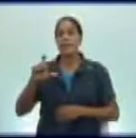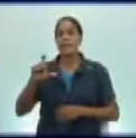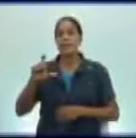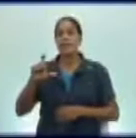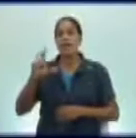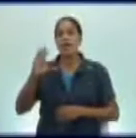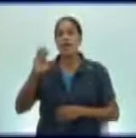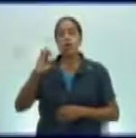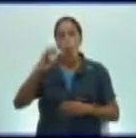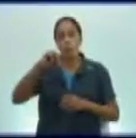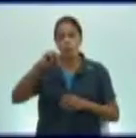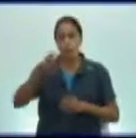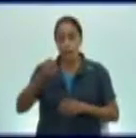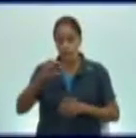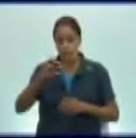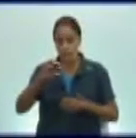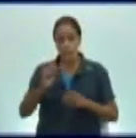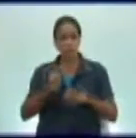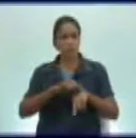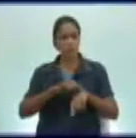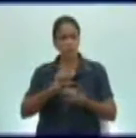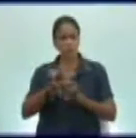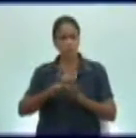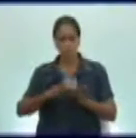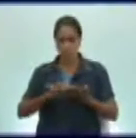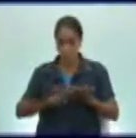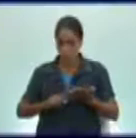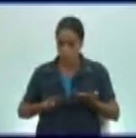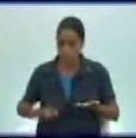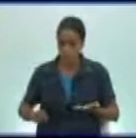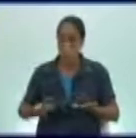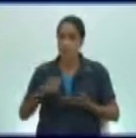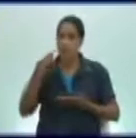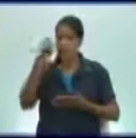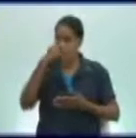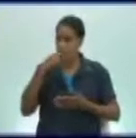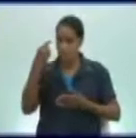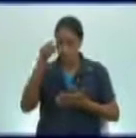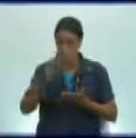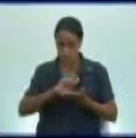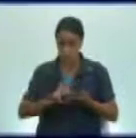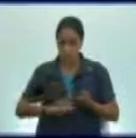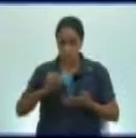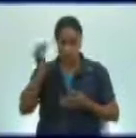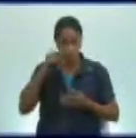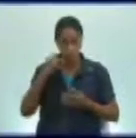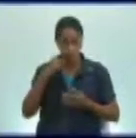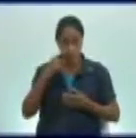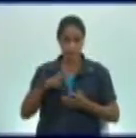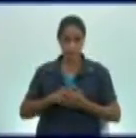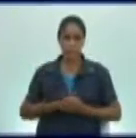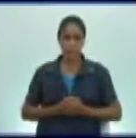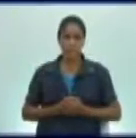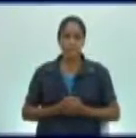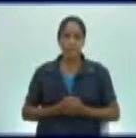Les doy un tiempo para que copien esta característica, que es bueno que ustedes la copien en sus libretas.